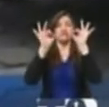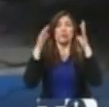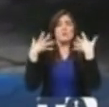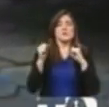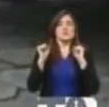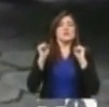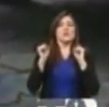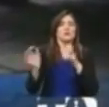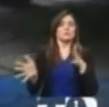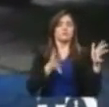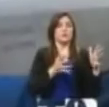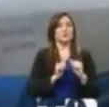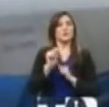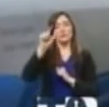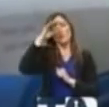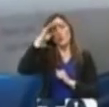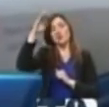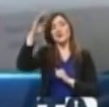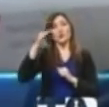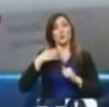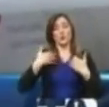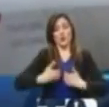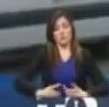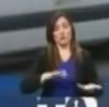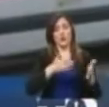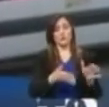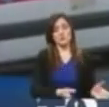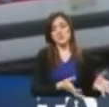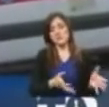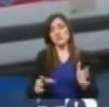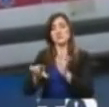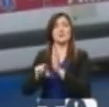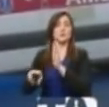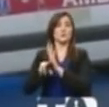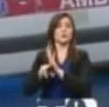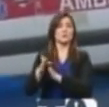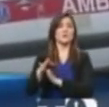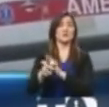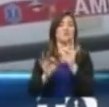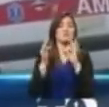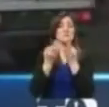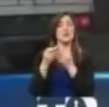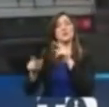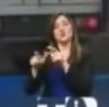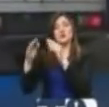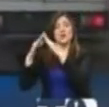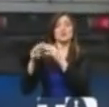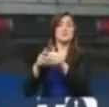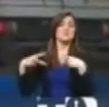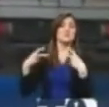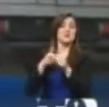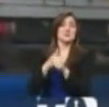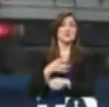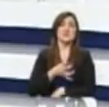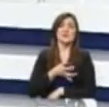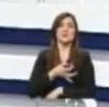La policía se encargó del levantamiento del cuerpo sin vida, en medio del dolor de sus familiares y vecinos. En Tulcán, Jairo Jacome Ortega,